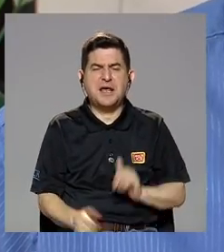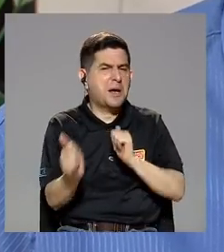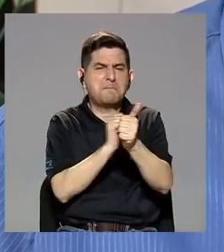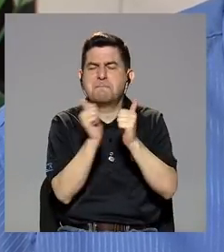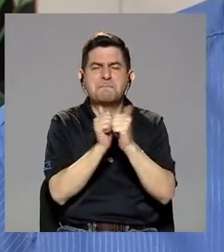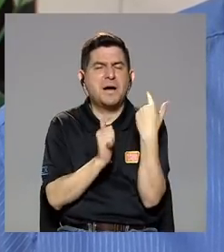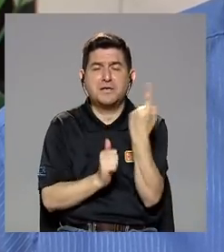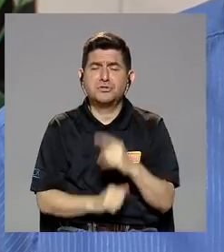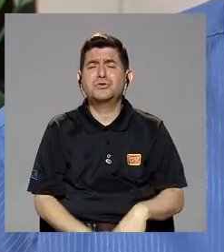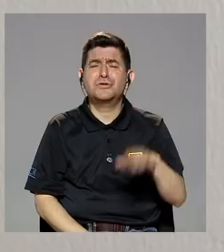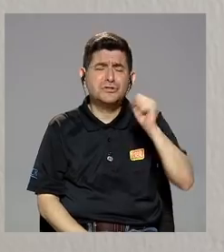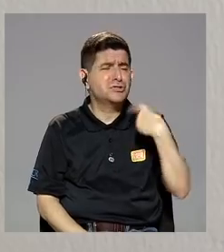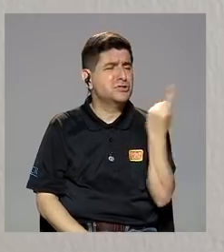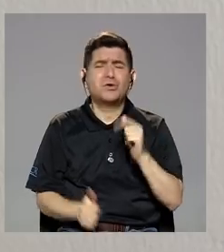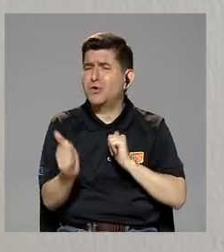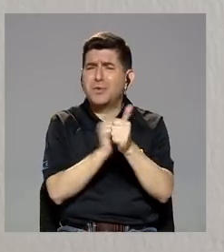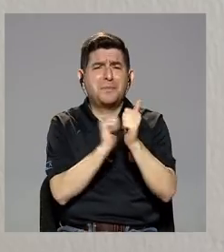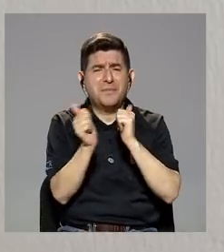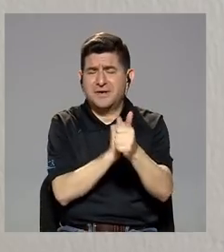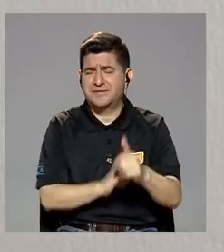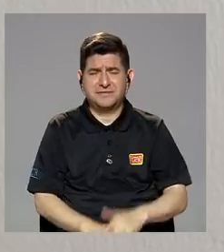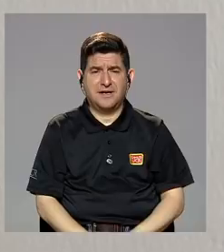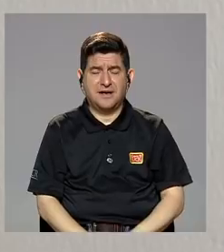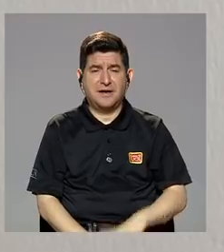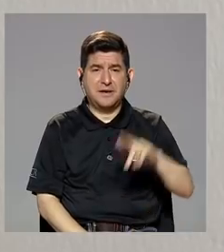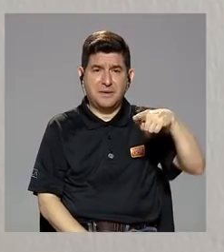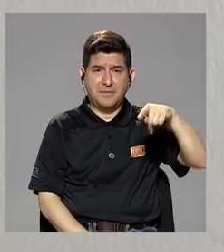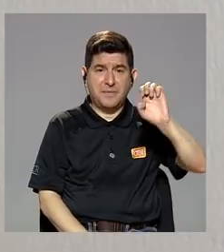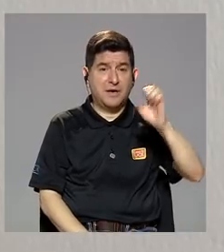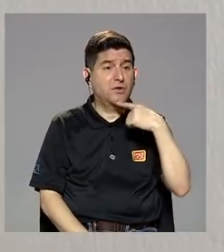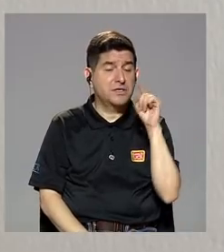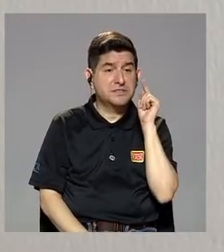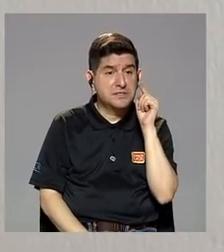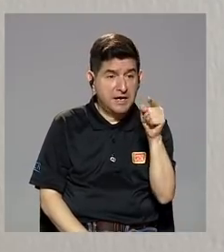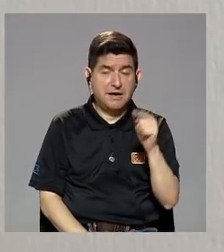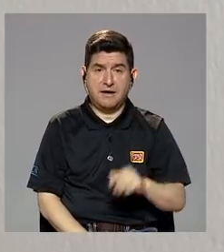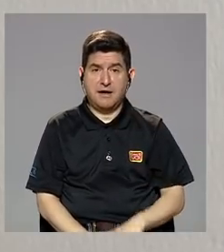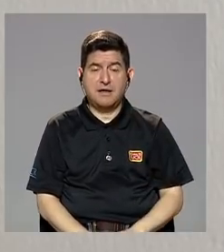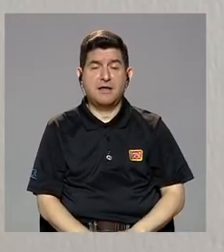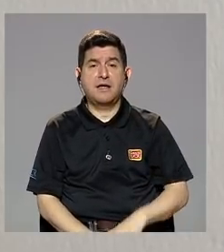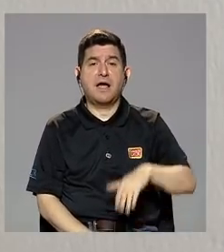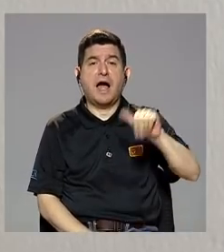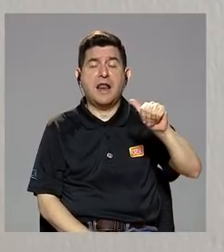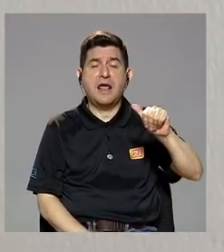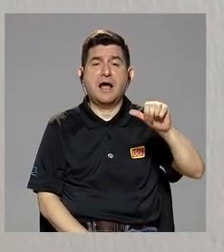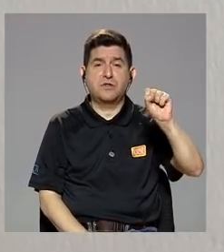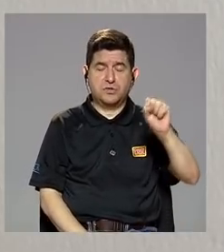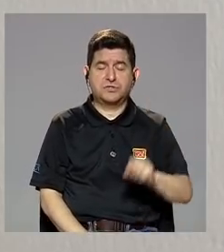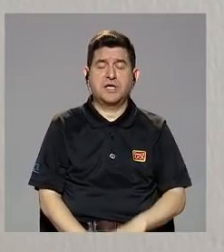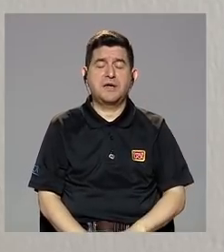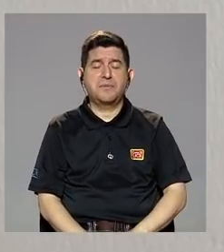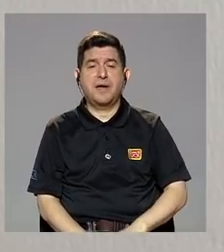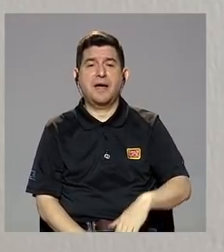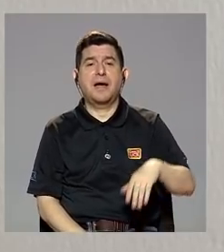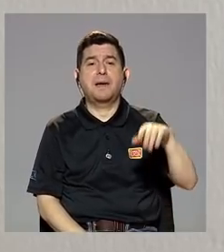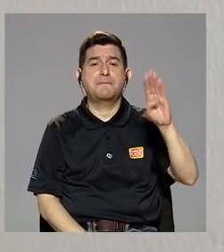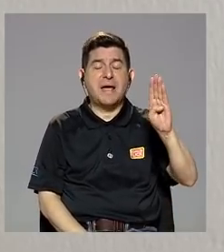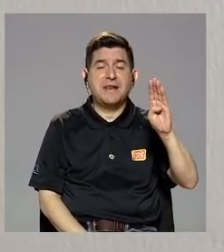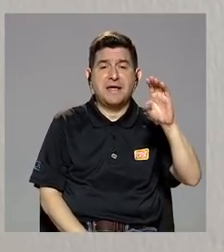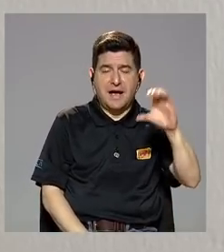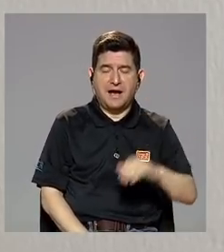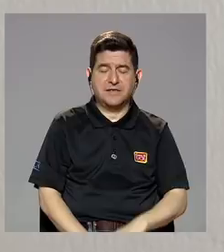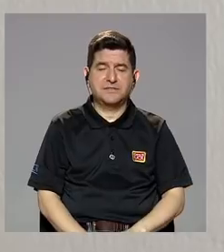país claro yo he venido de pasada porque además me dice paco espinoza mi semilla se está ahí está alejandro sirve en bélgica castro luchó